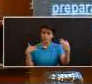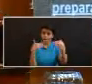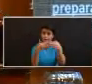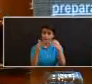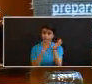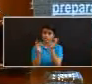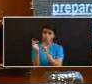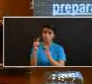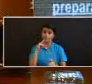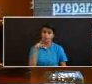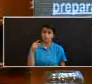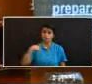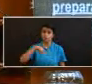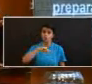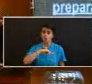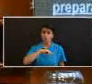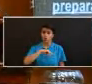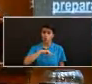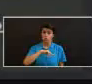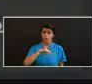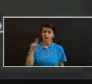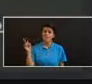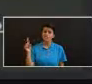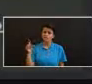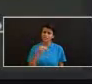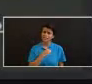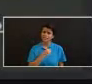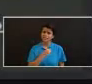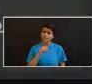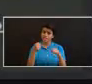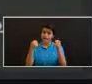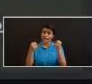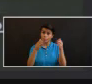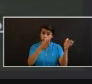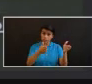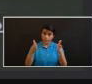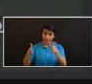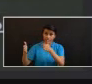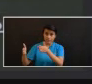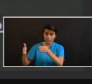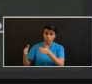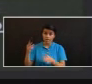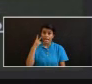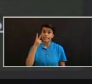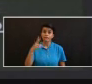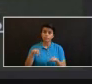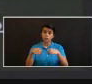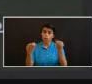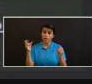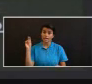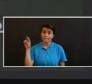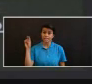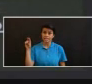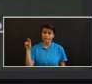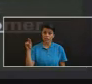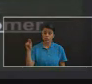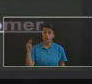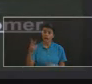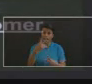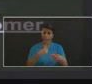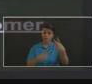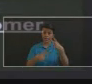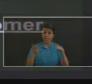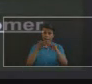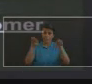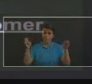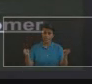y nosotros diciéndole: ¿dónde quieres que te hagamos preparativos? Y vimos cómo era necesario que nosotros, al venir a la mesa